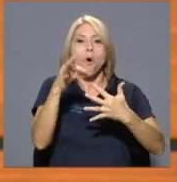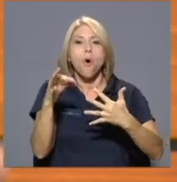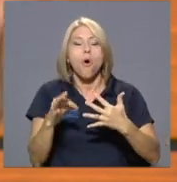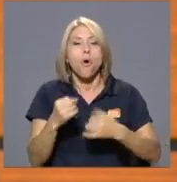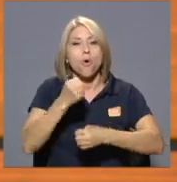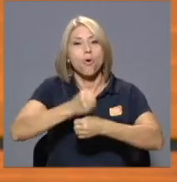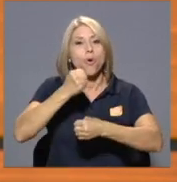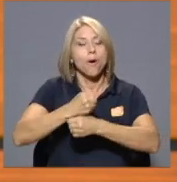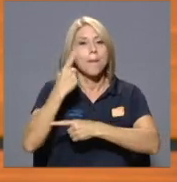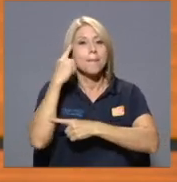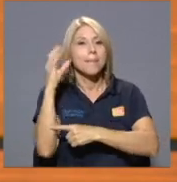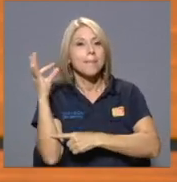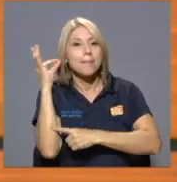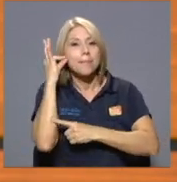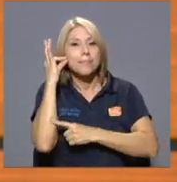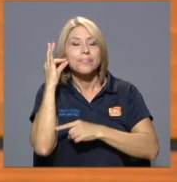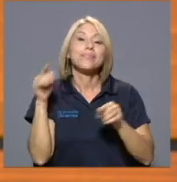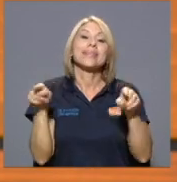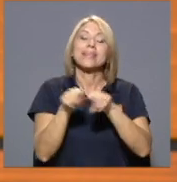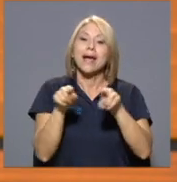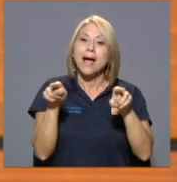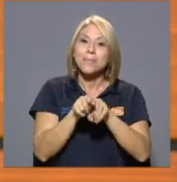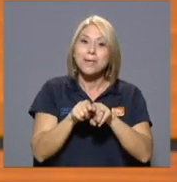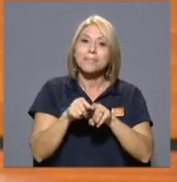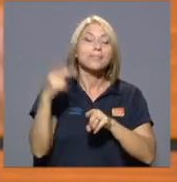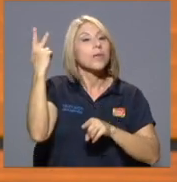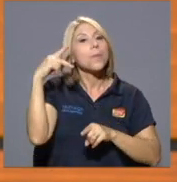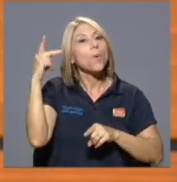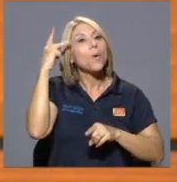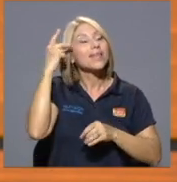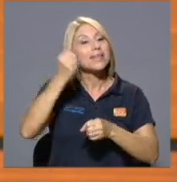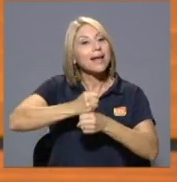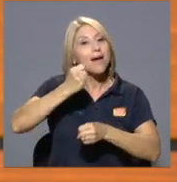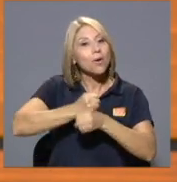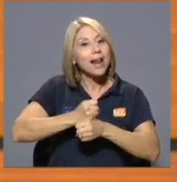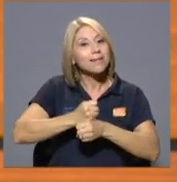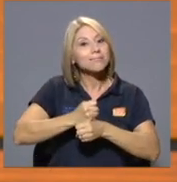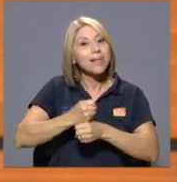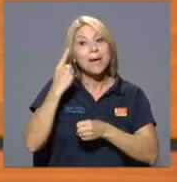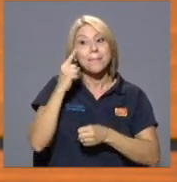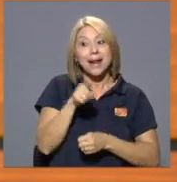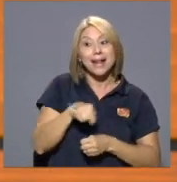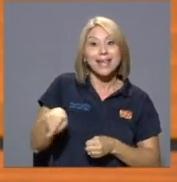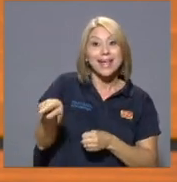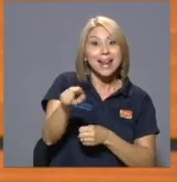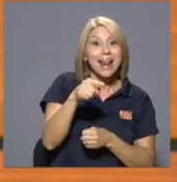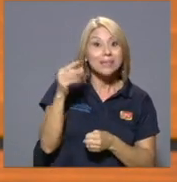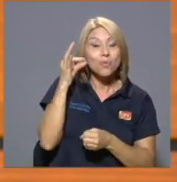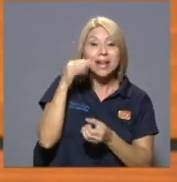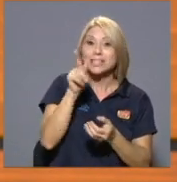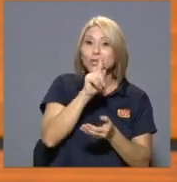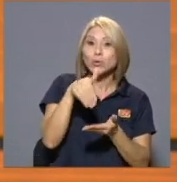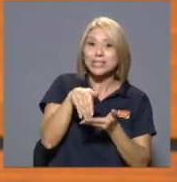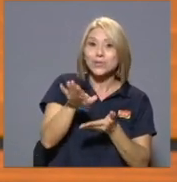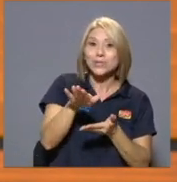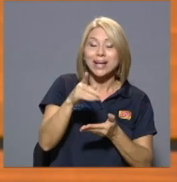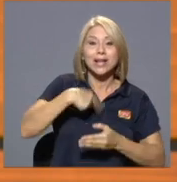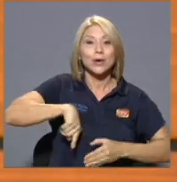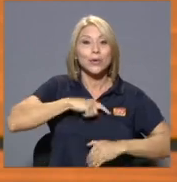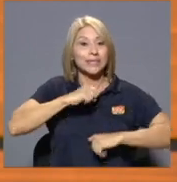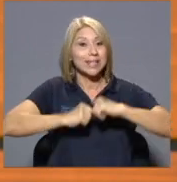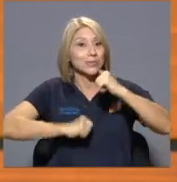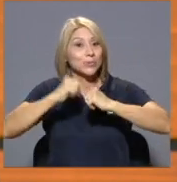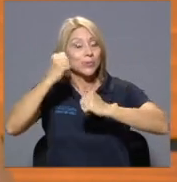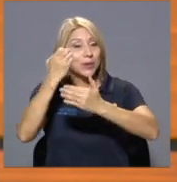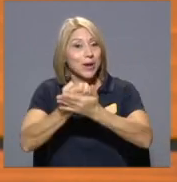las mujeres, pero además también la política laboral, de manera que no sea excluyente a las mujeres y que nuestra estructura económica deje de estar